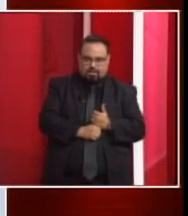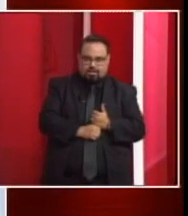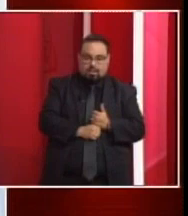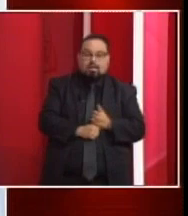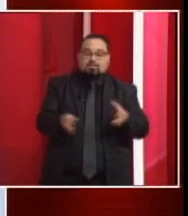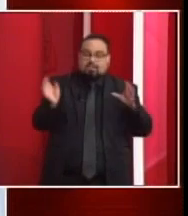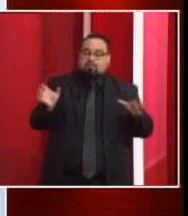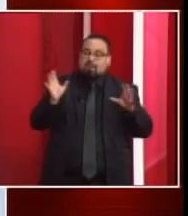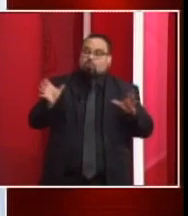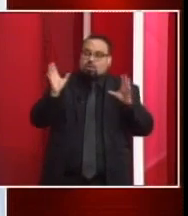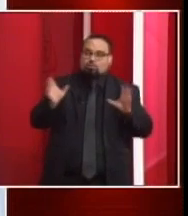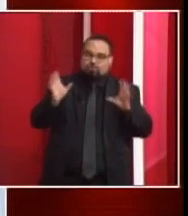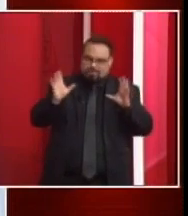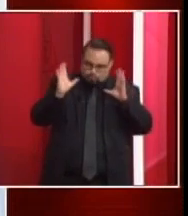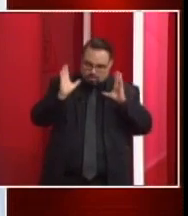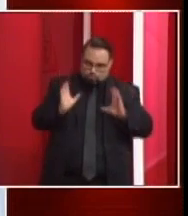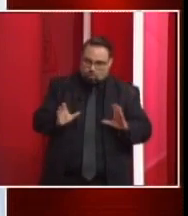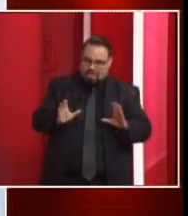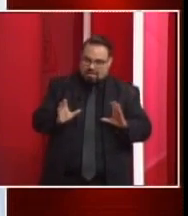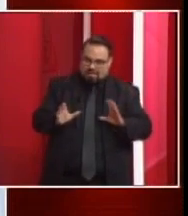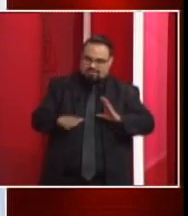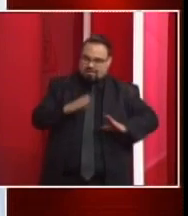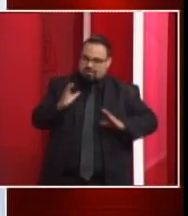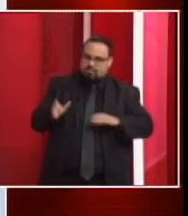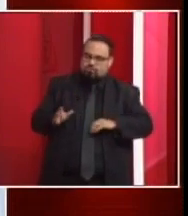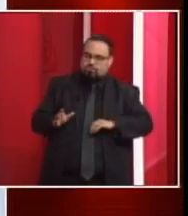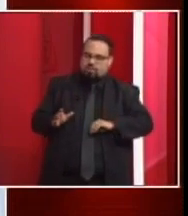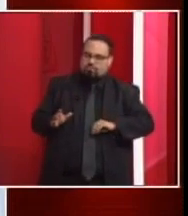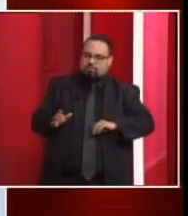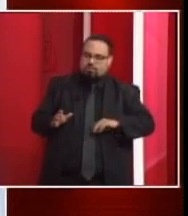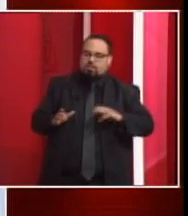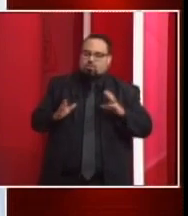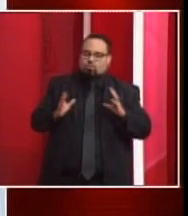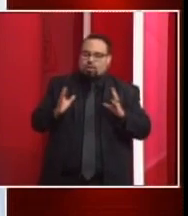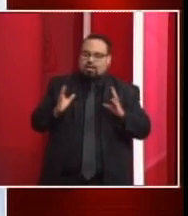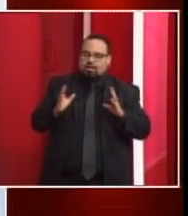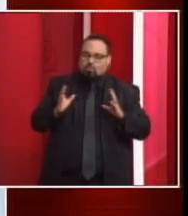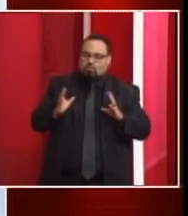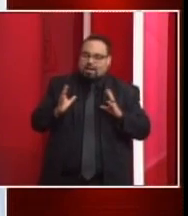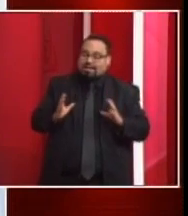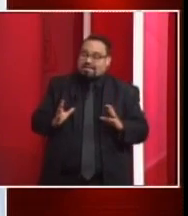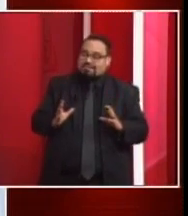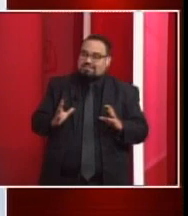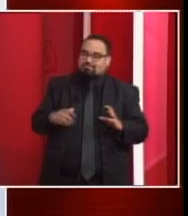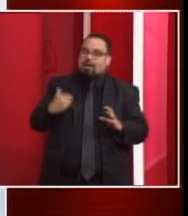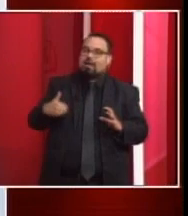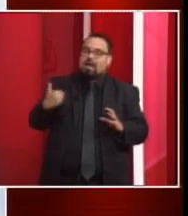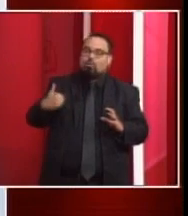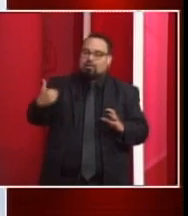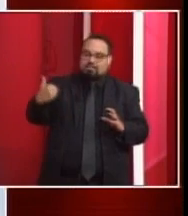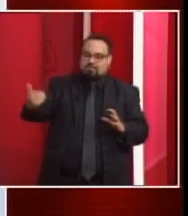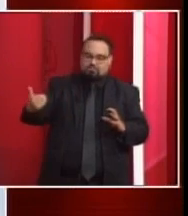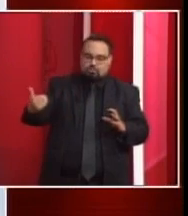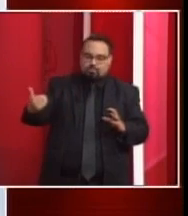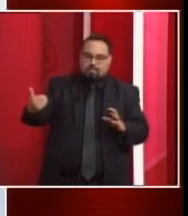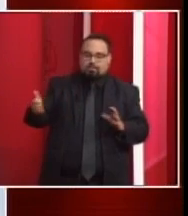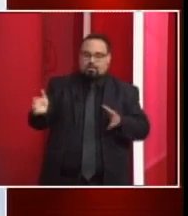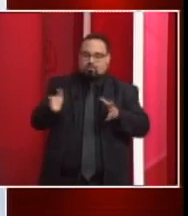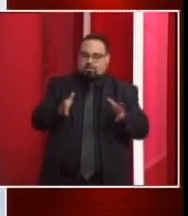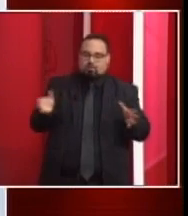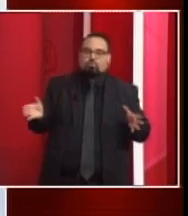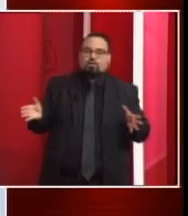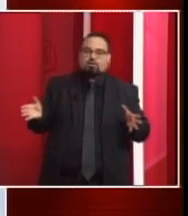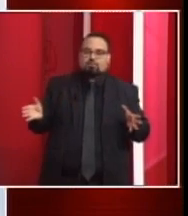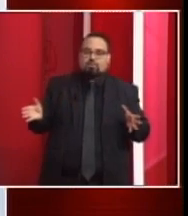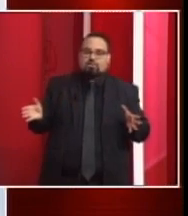en general. Sin embargo, el contexto actual, que está viendo realmente una crisis para la organización de